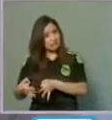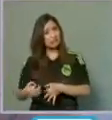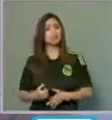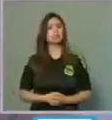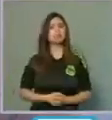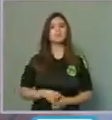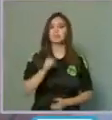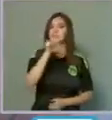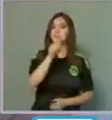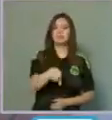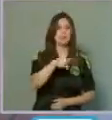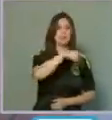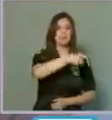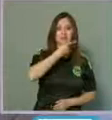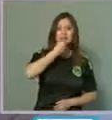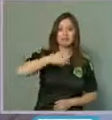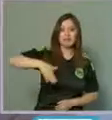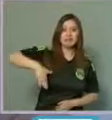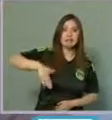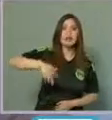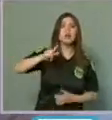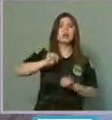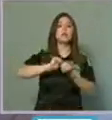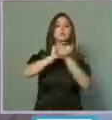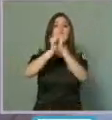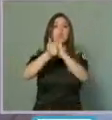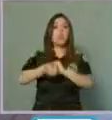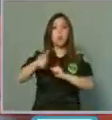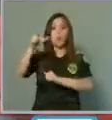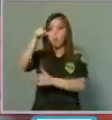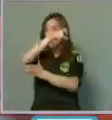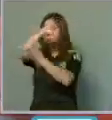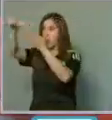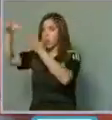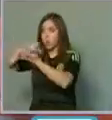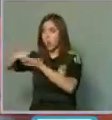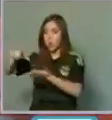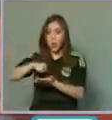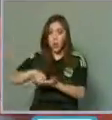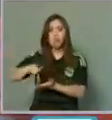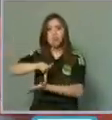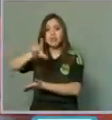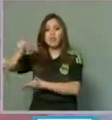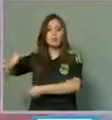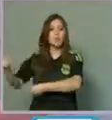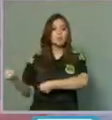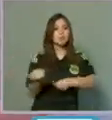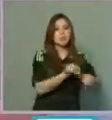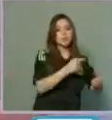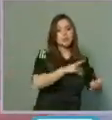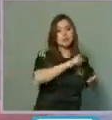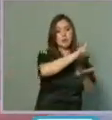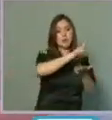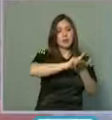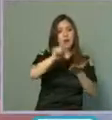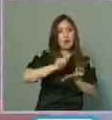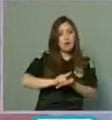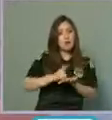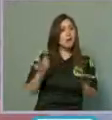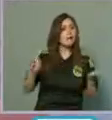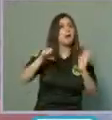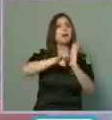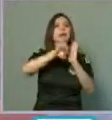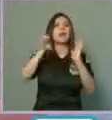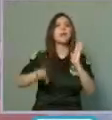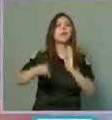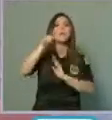punto que tú tocas, lo que tú tienes que hacer es llegando lavar todo. O sea, porque efectivamente hay latas que vienen de central de abastos donde hay